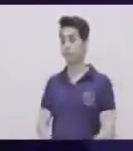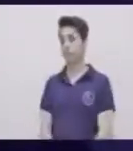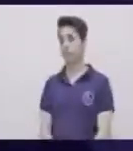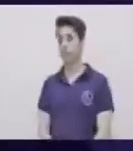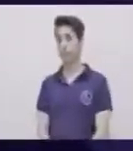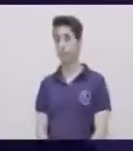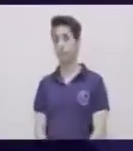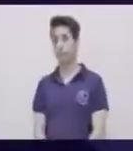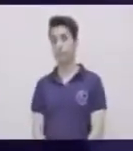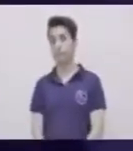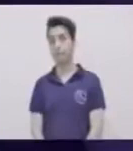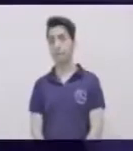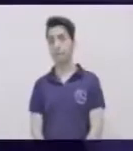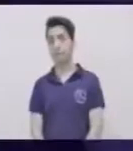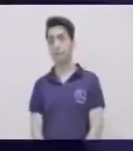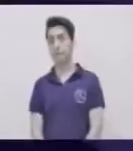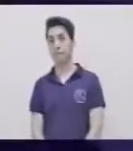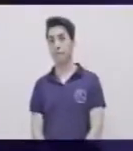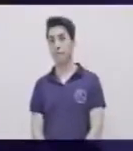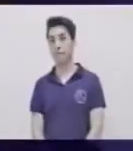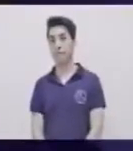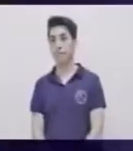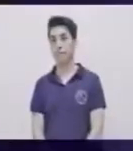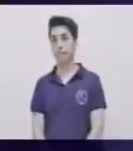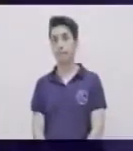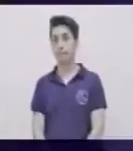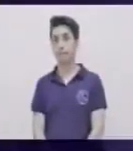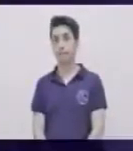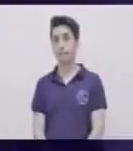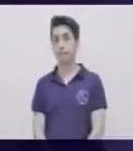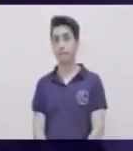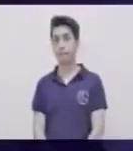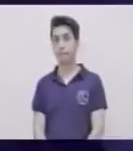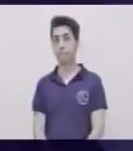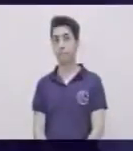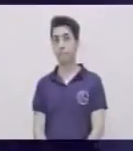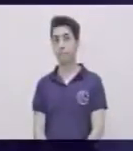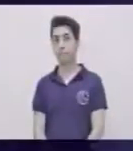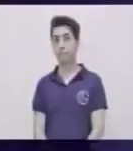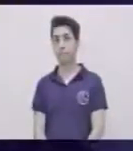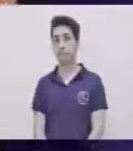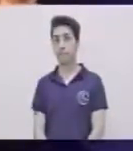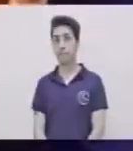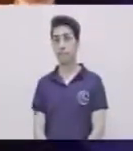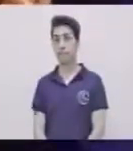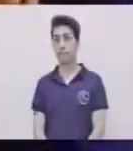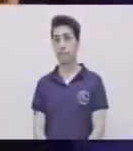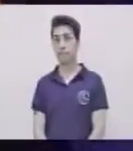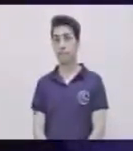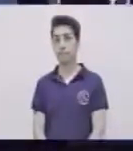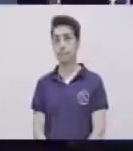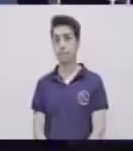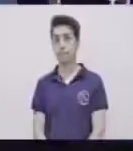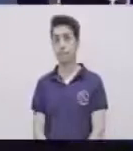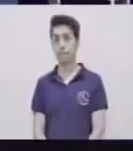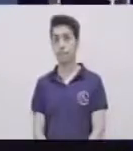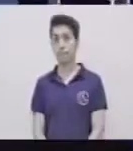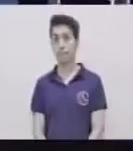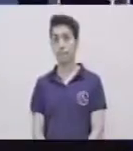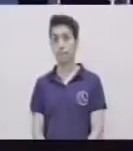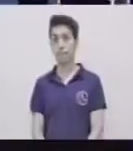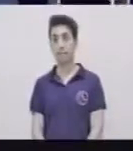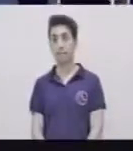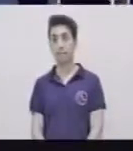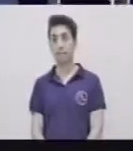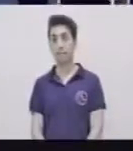hecho de una forma que se le llama barroca. Barroca fue una época que generó instrumentos